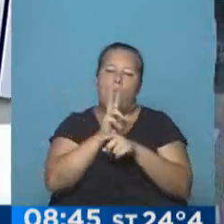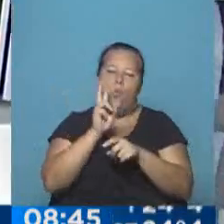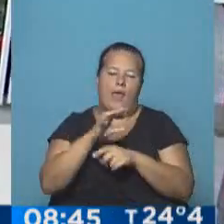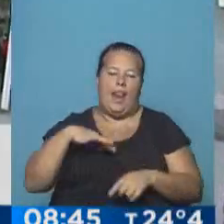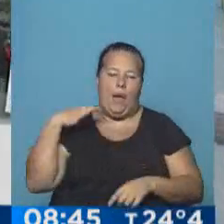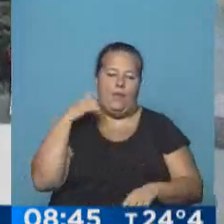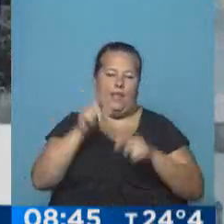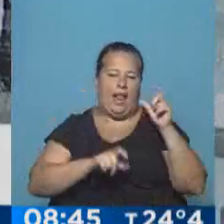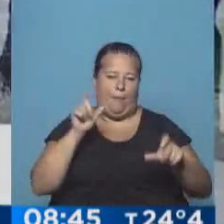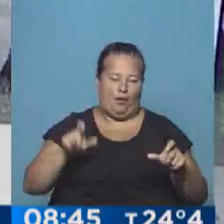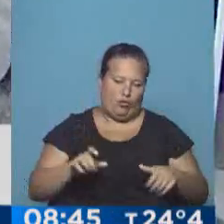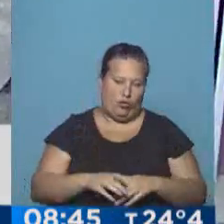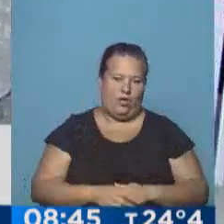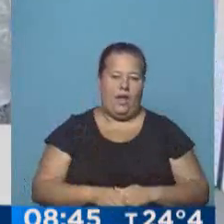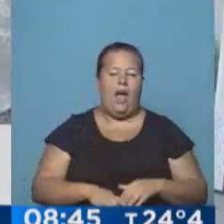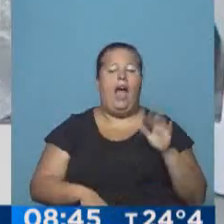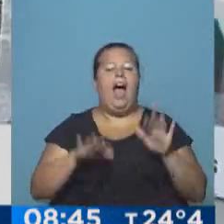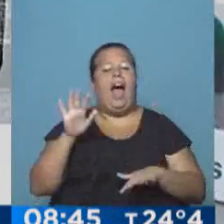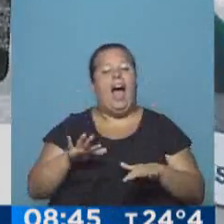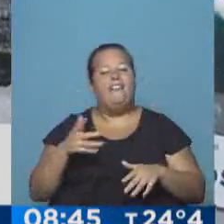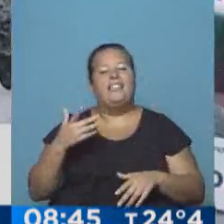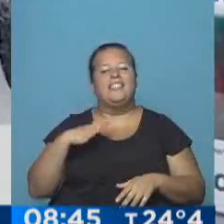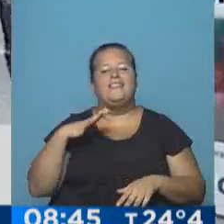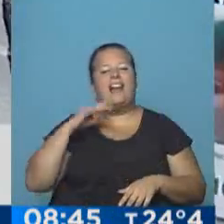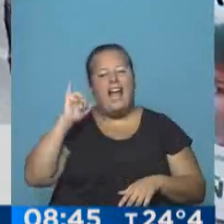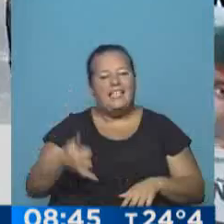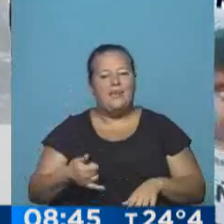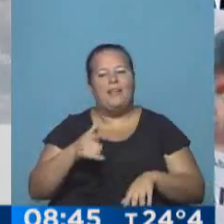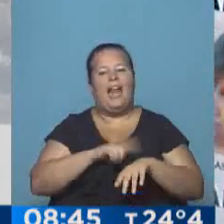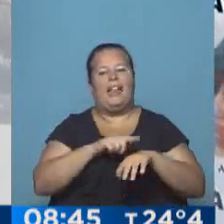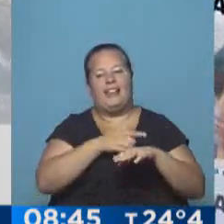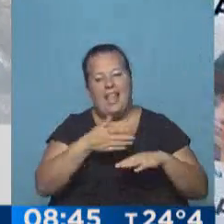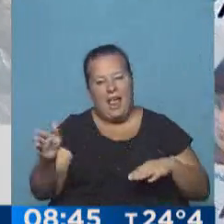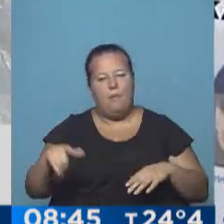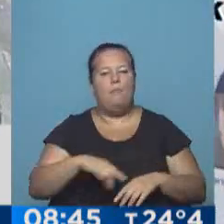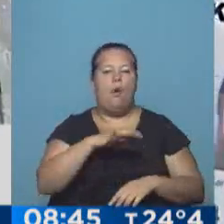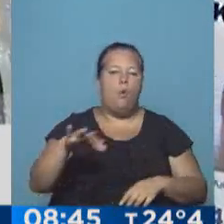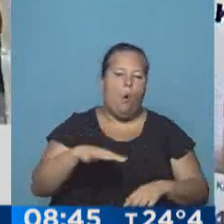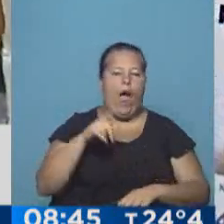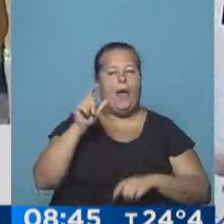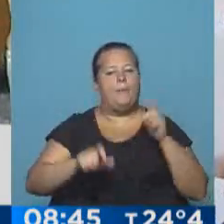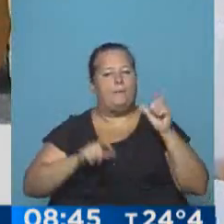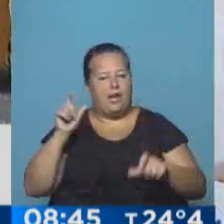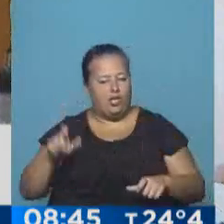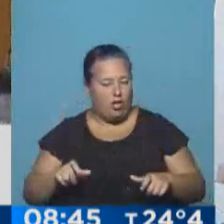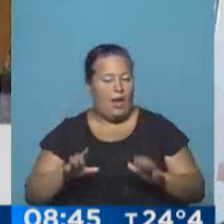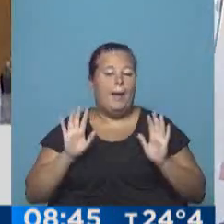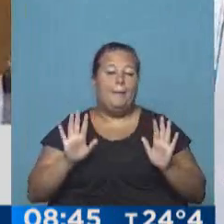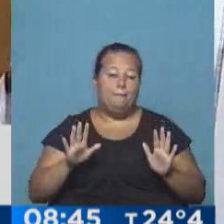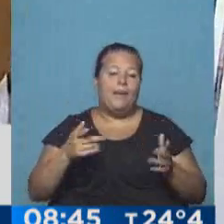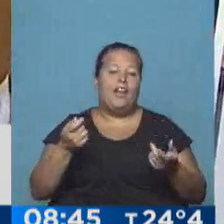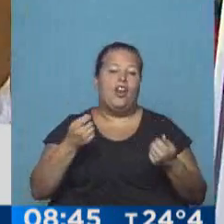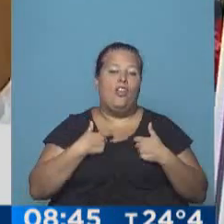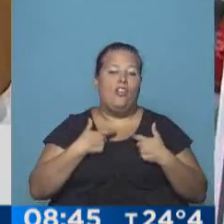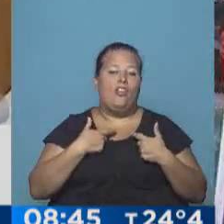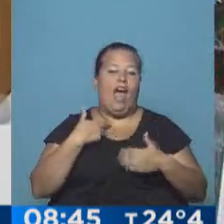la vida humana. A veces no terminamos de aceptar el tiempo, lugares, personas, pero es lo que nos